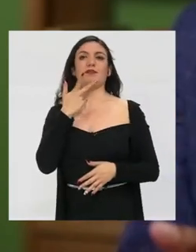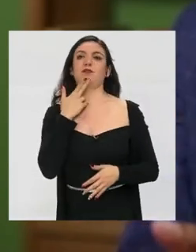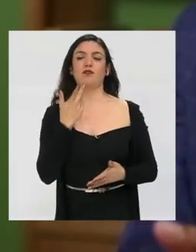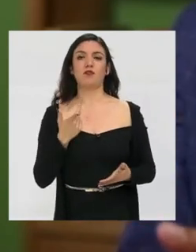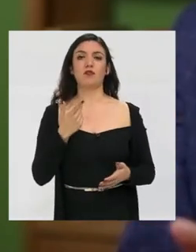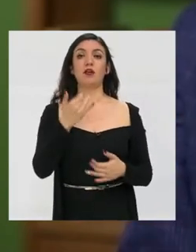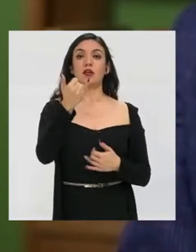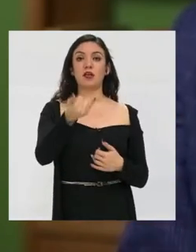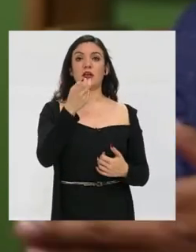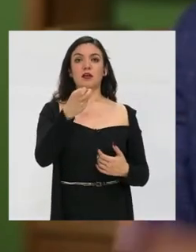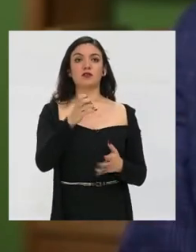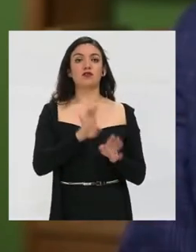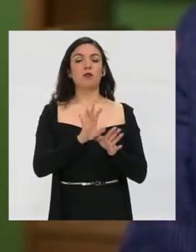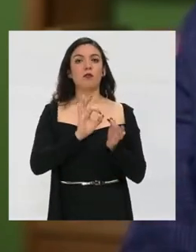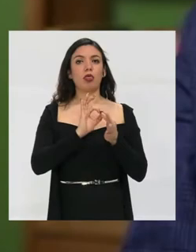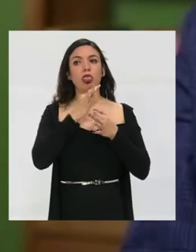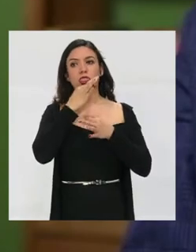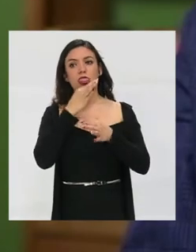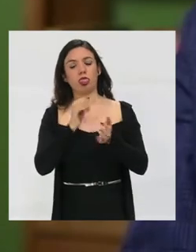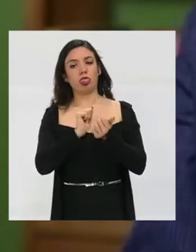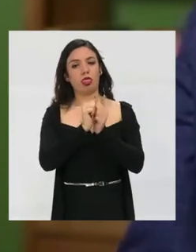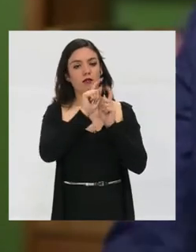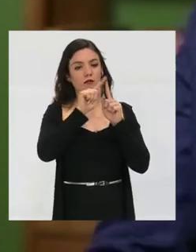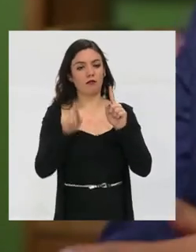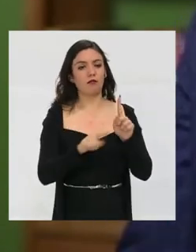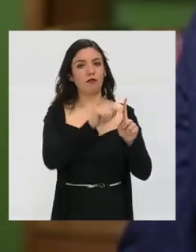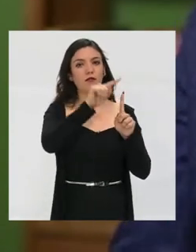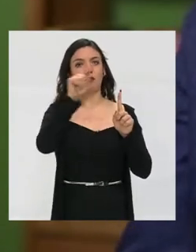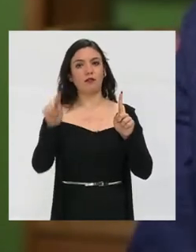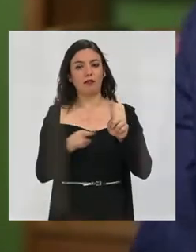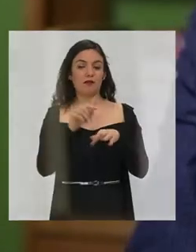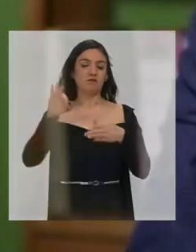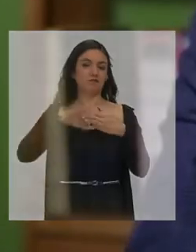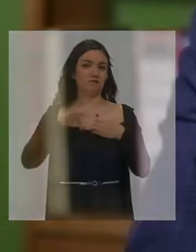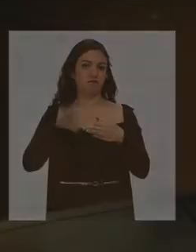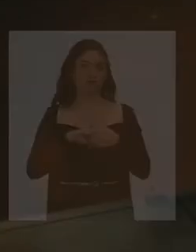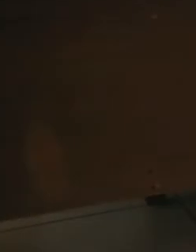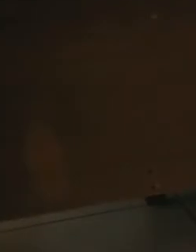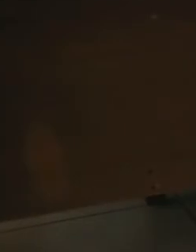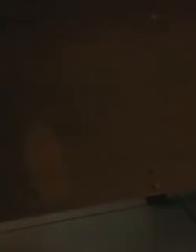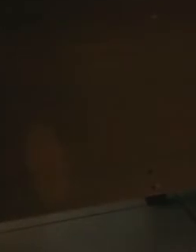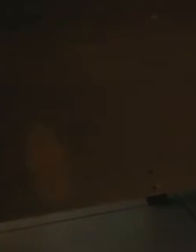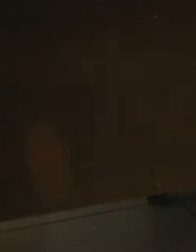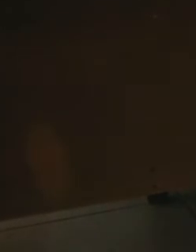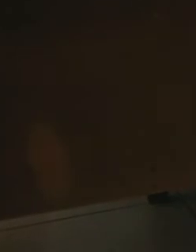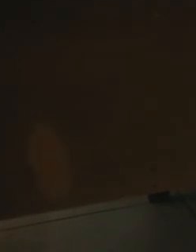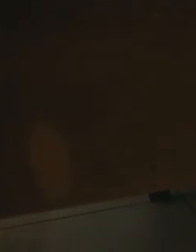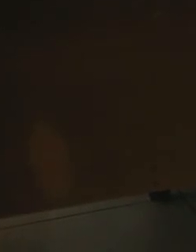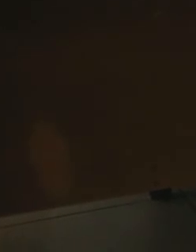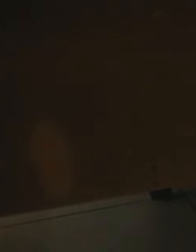otra dosis para sentirme mejor. Y es que se va haciendo un ciclo vicioso.